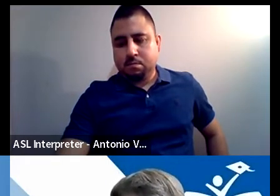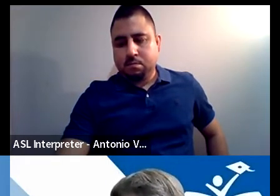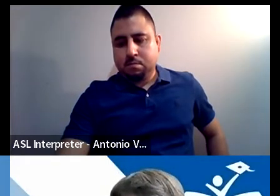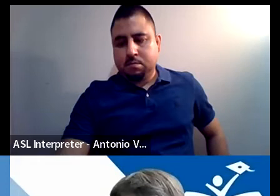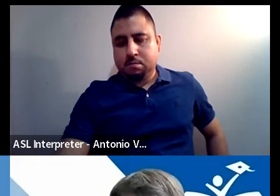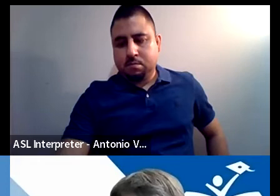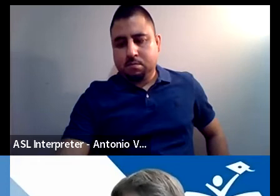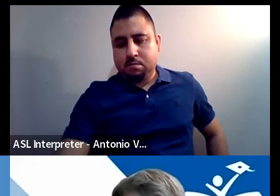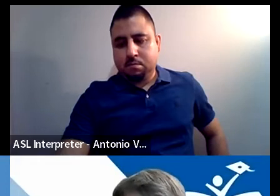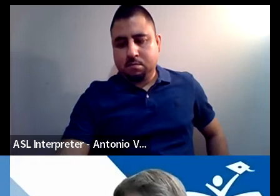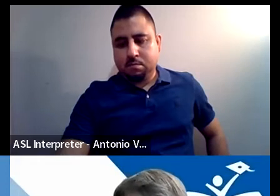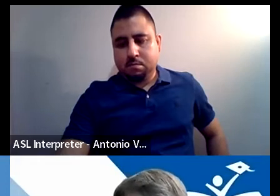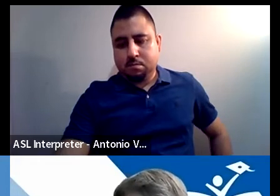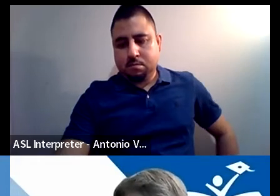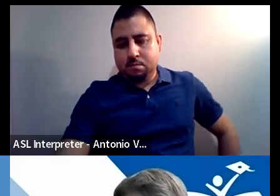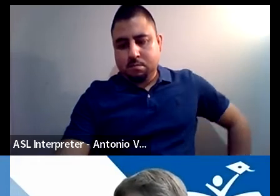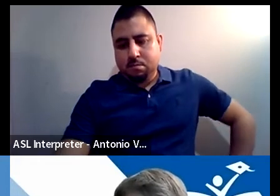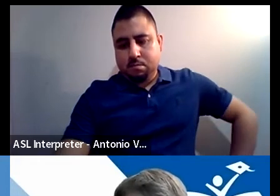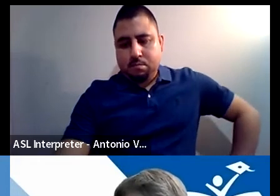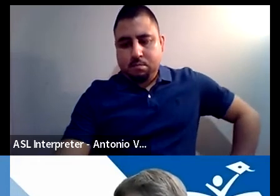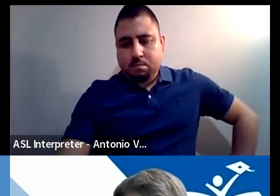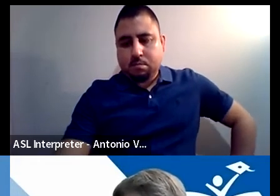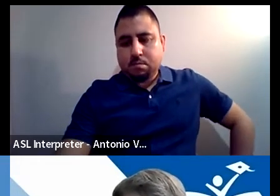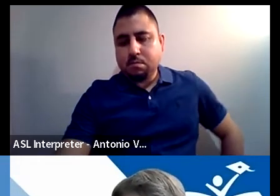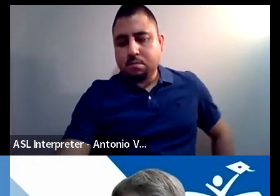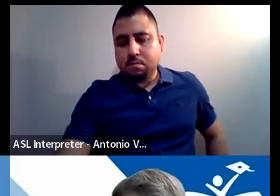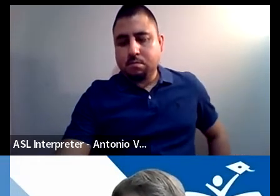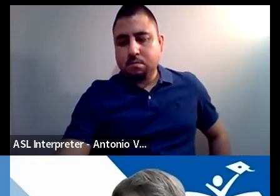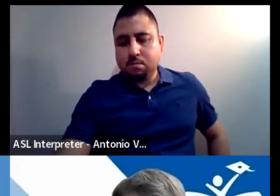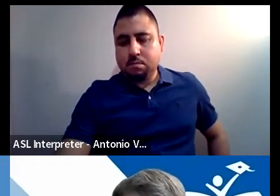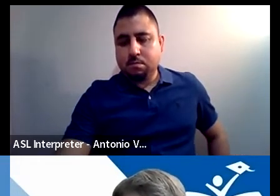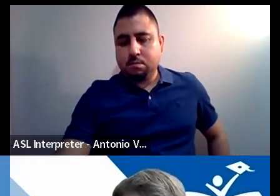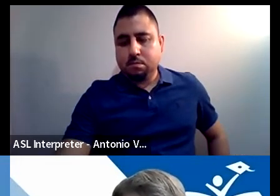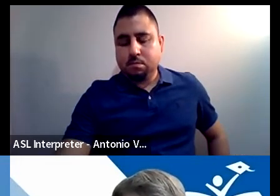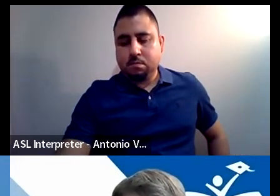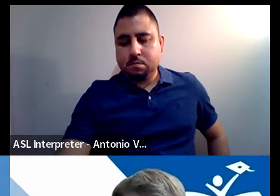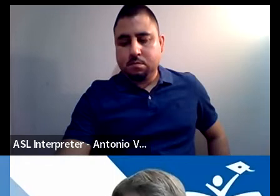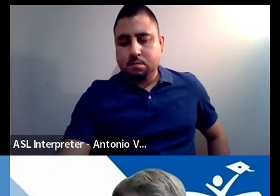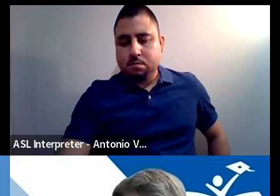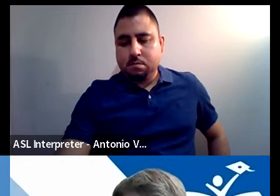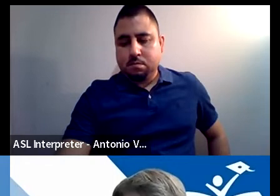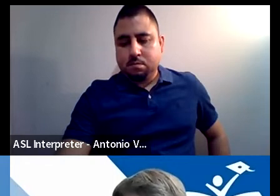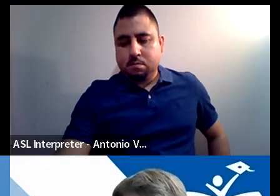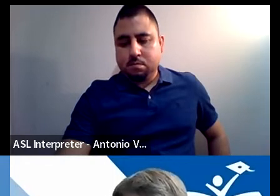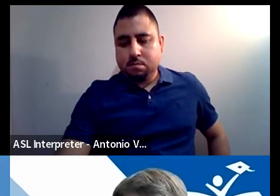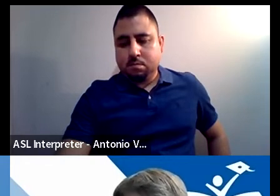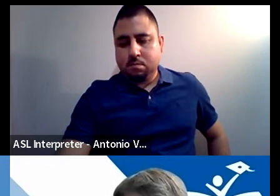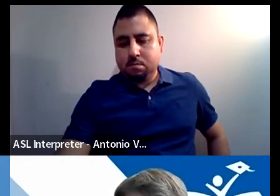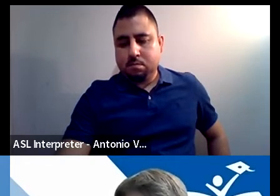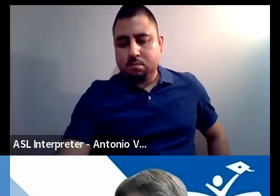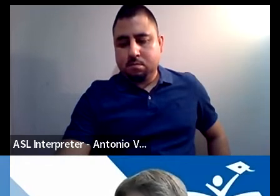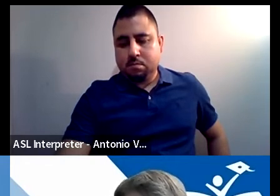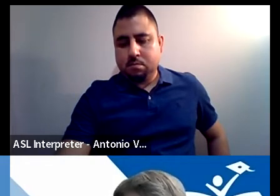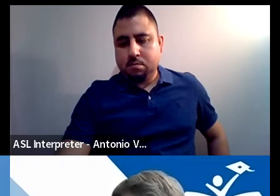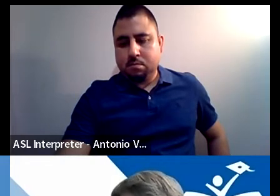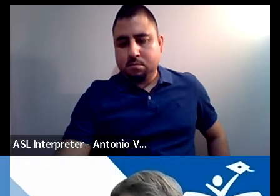es excelente escuela. Pues recientemente recibí una carta de que me quieren mover al niño